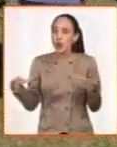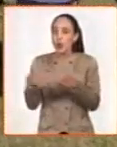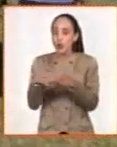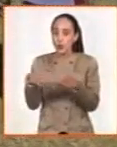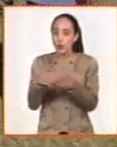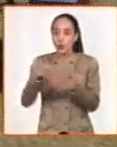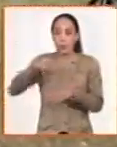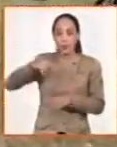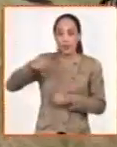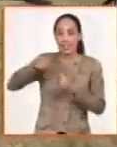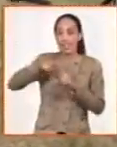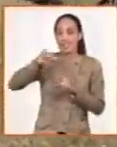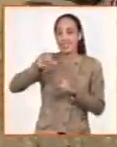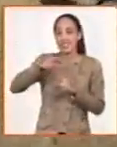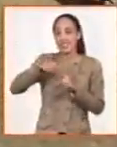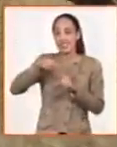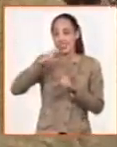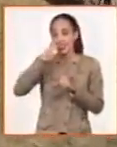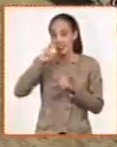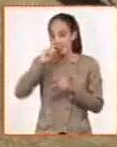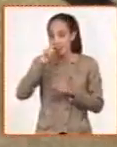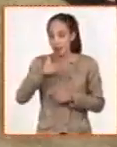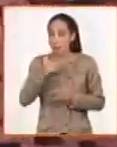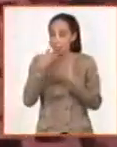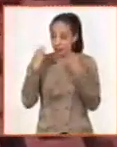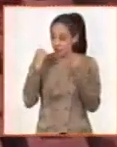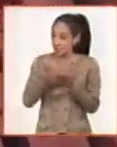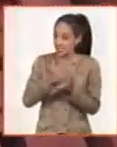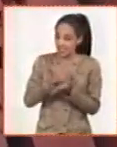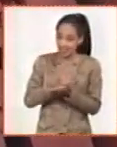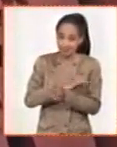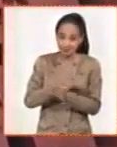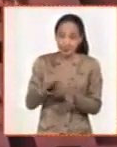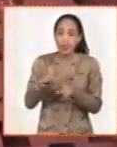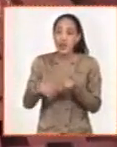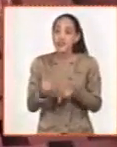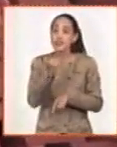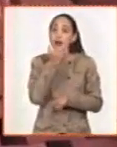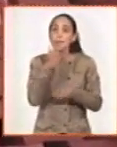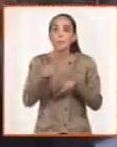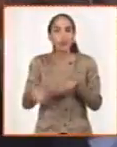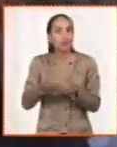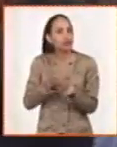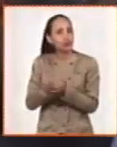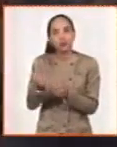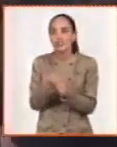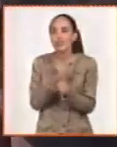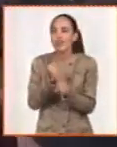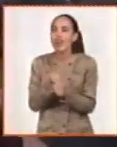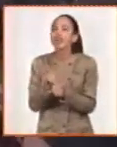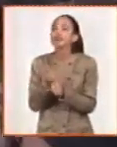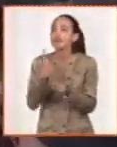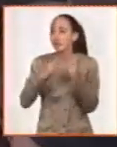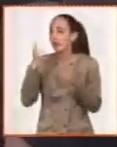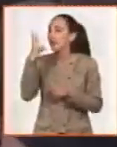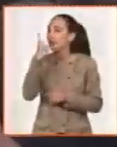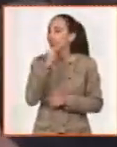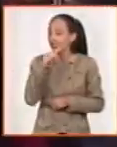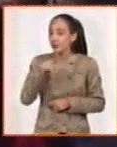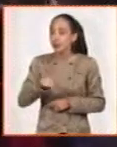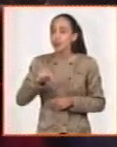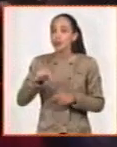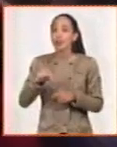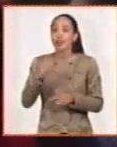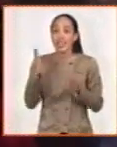que perdió su sede, pero no dejan de actuar, son imágenes hermosas con las que se dibuja la jornada por la